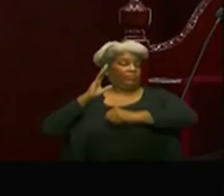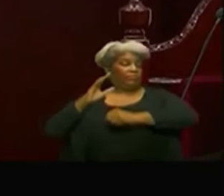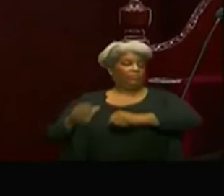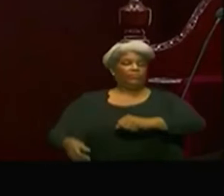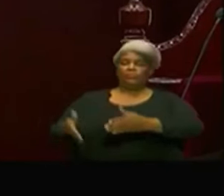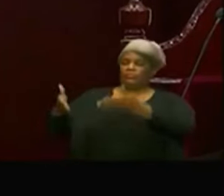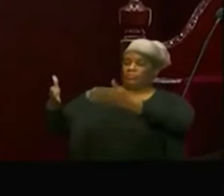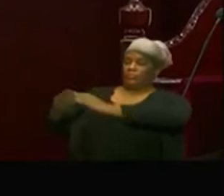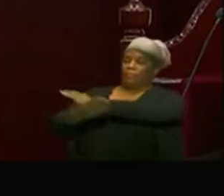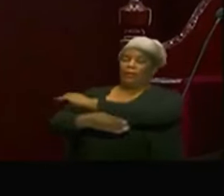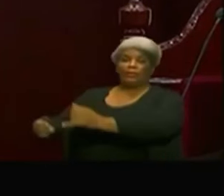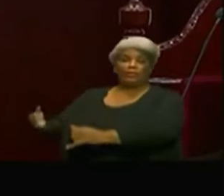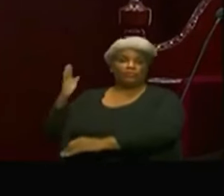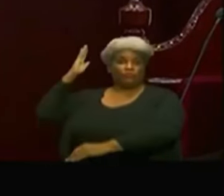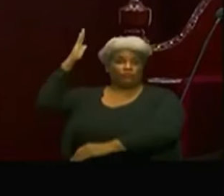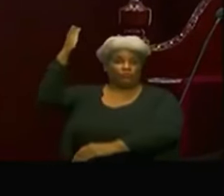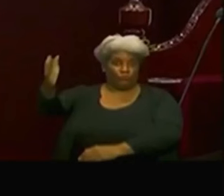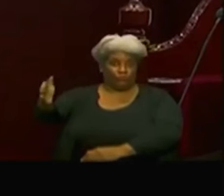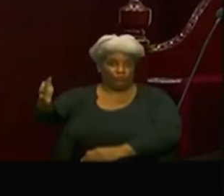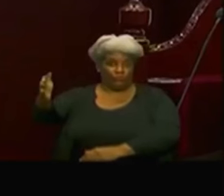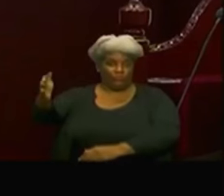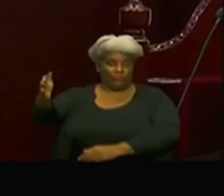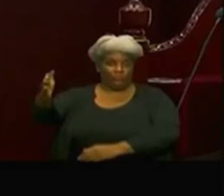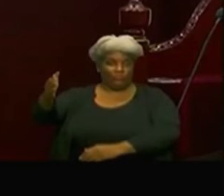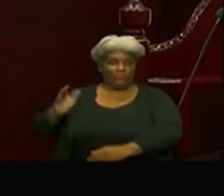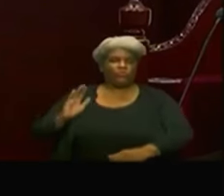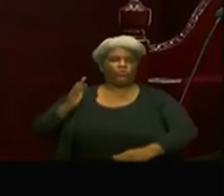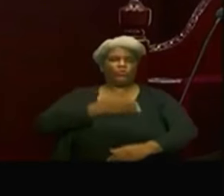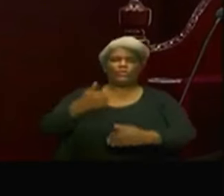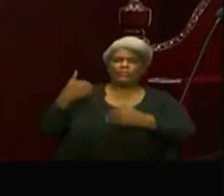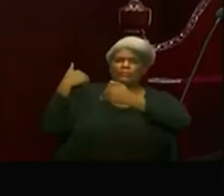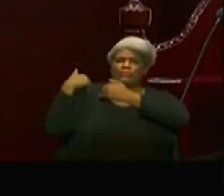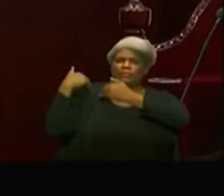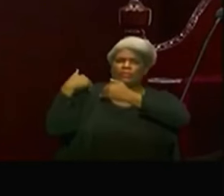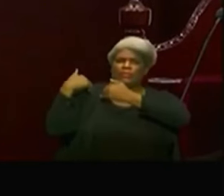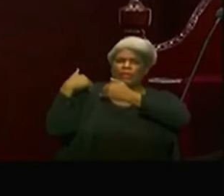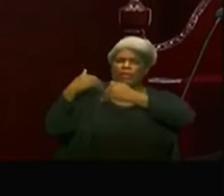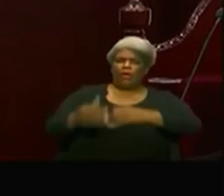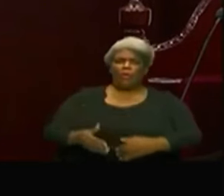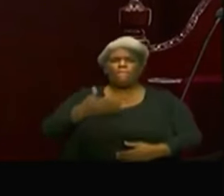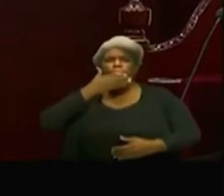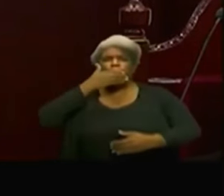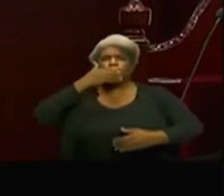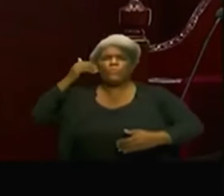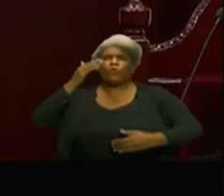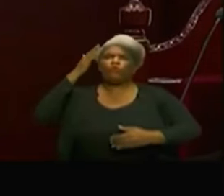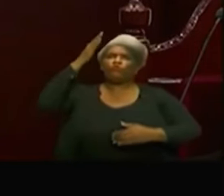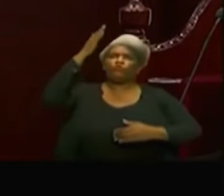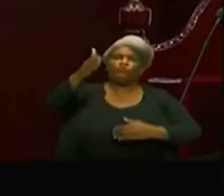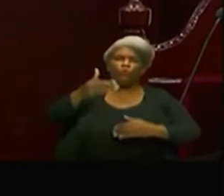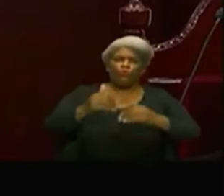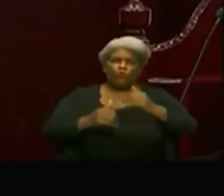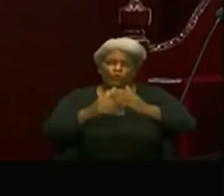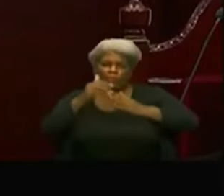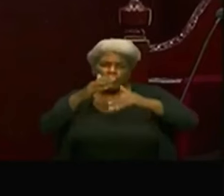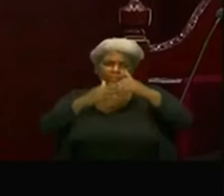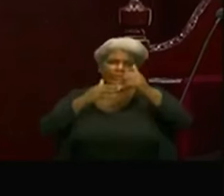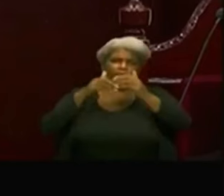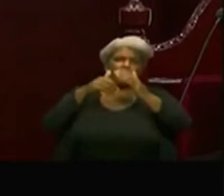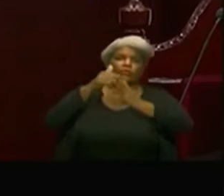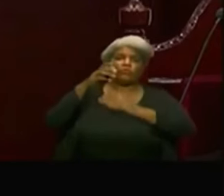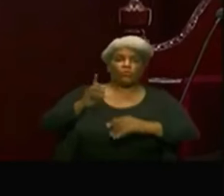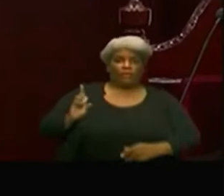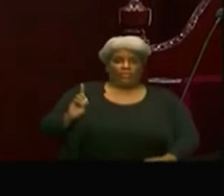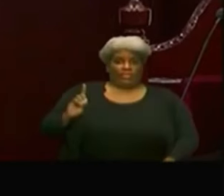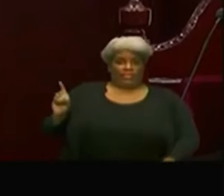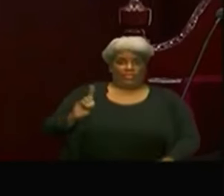es cruzar ese puente hacia un mejor porvenir. Lo alcanzaremos con la visión de Duarte, creando una democracia plena,